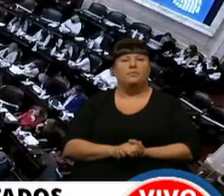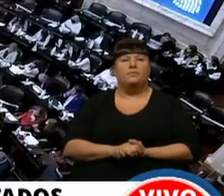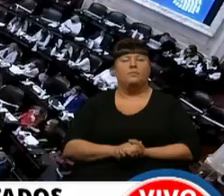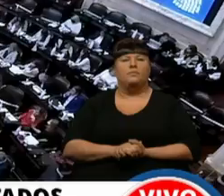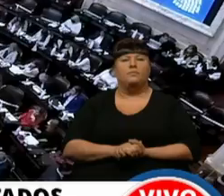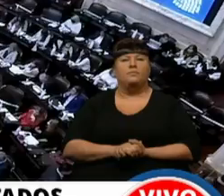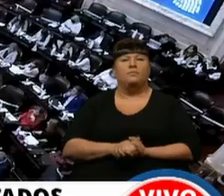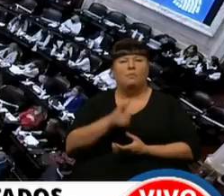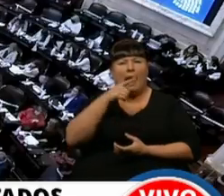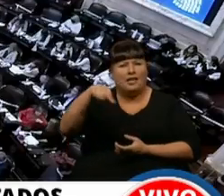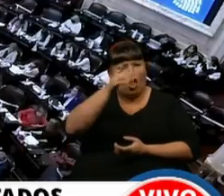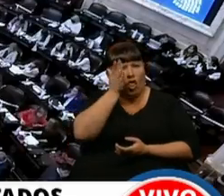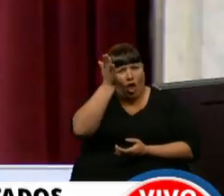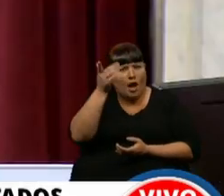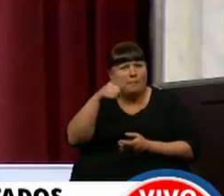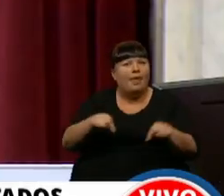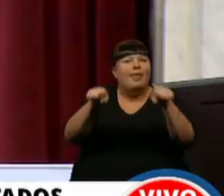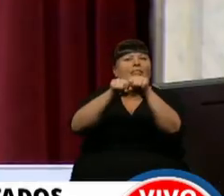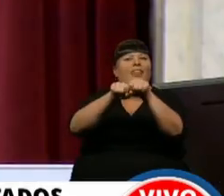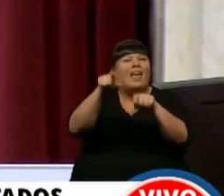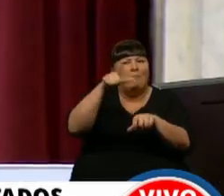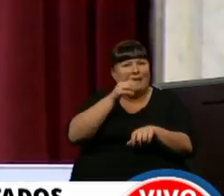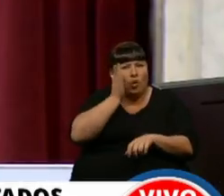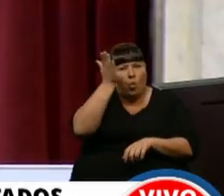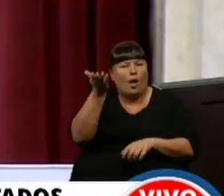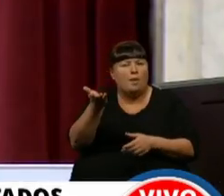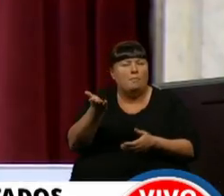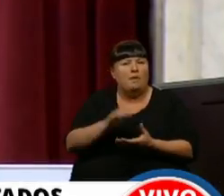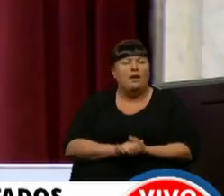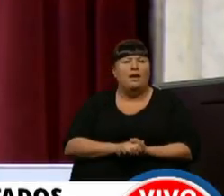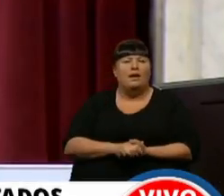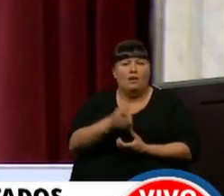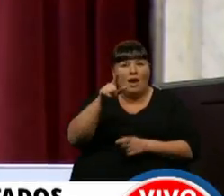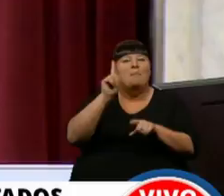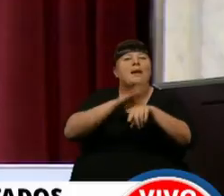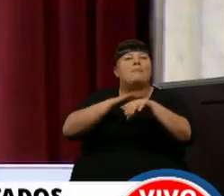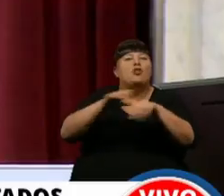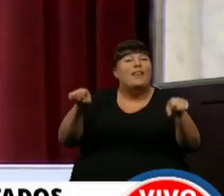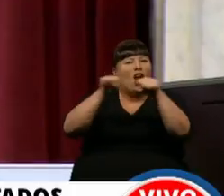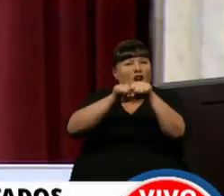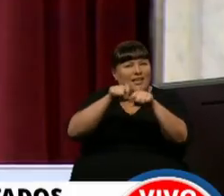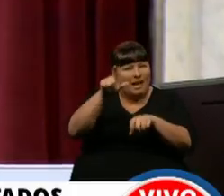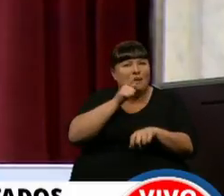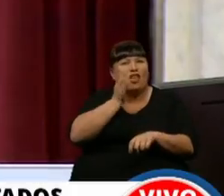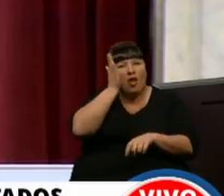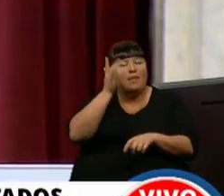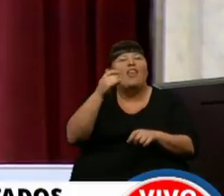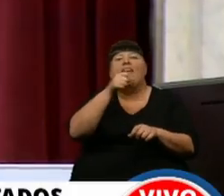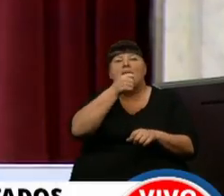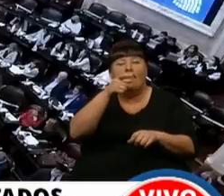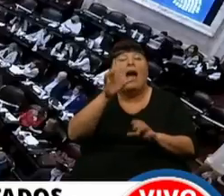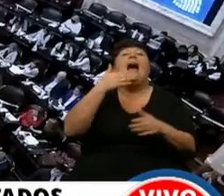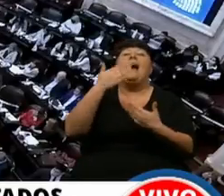tenemos medio dormido y al que conecta nuevo medio dormido que conecta los micrófonos de